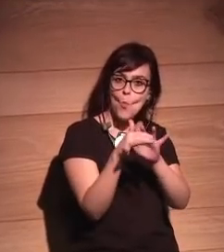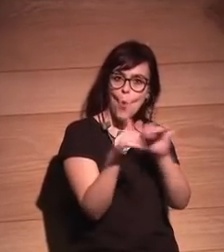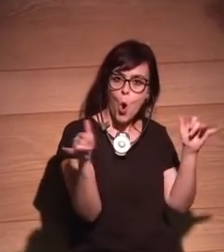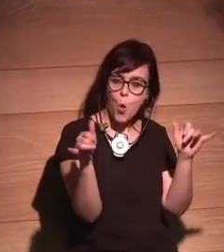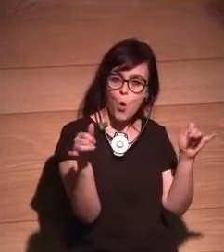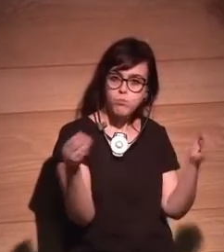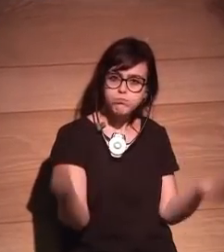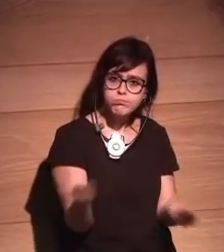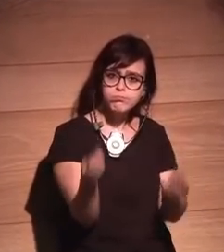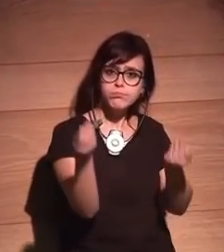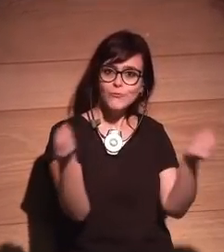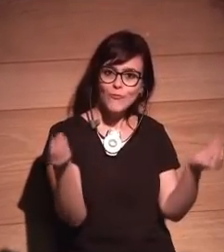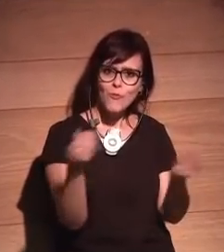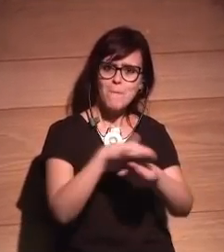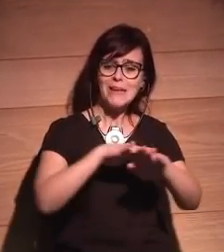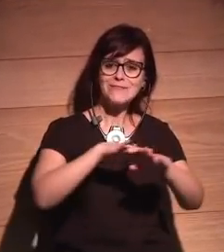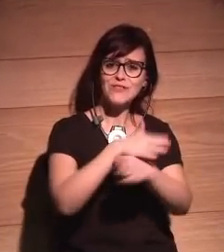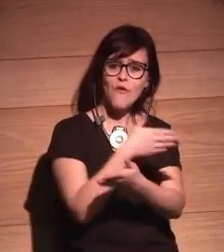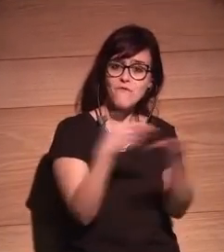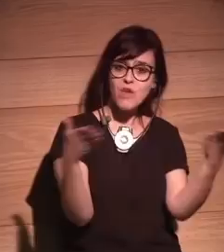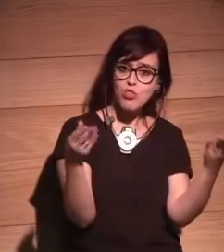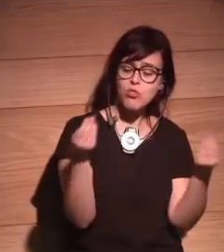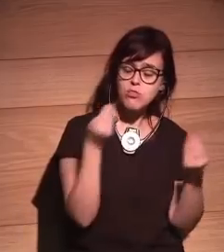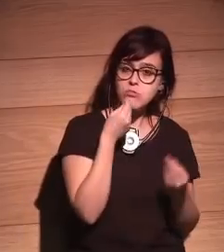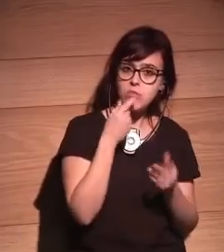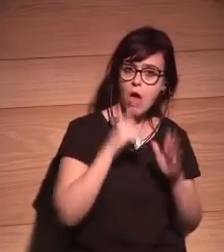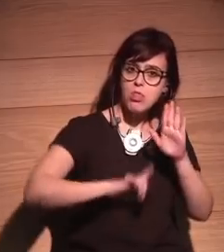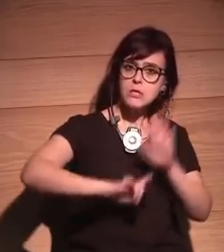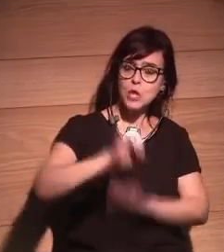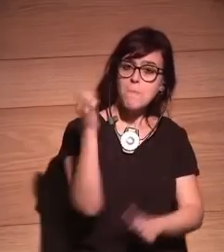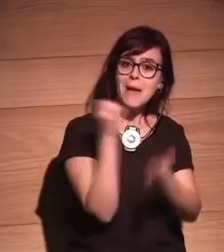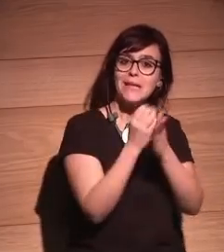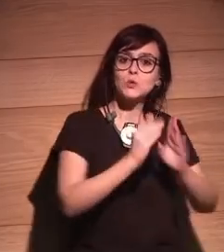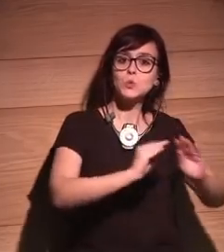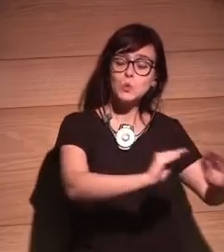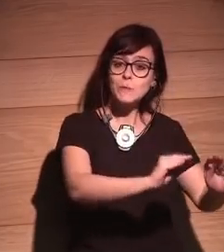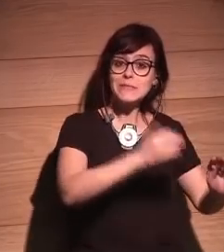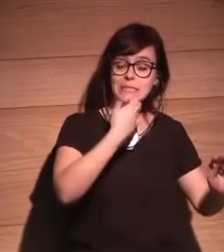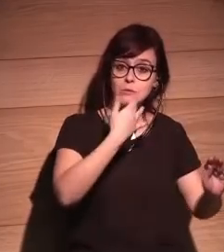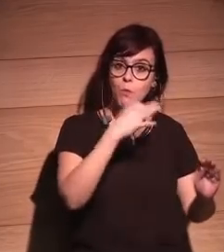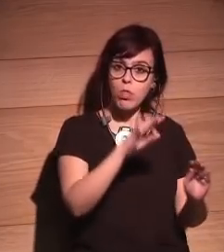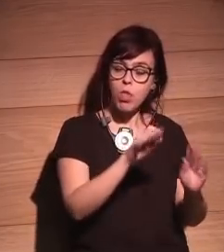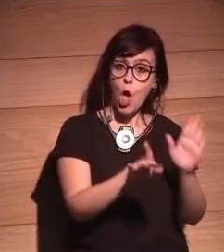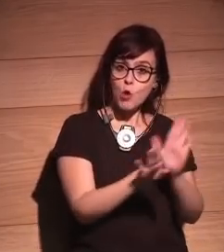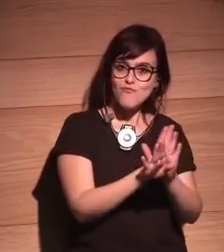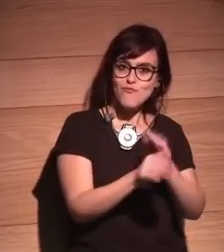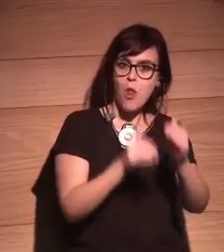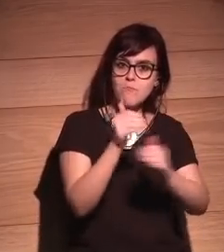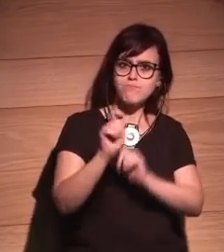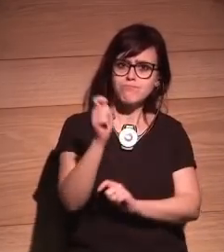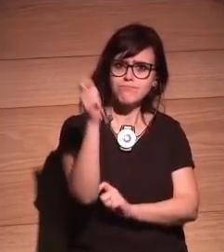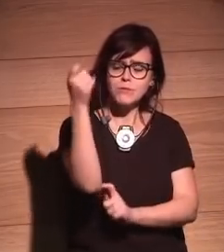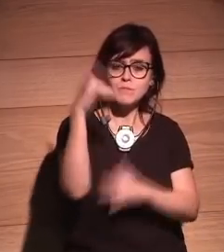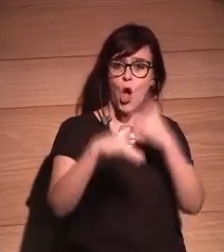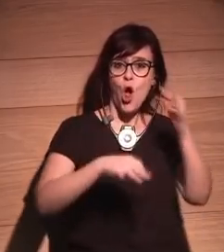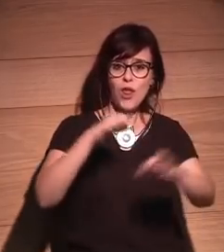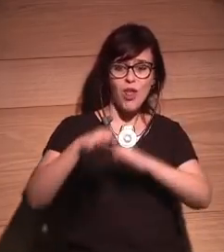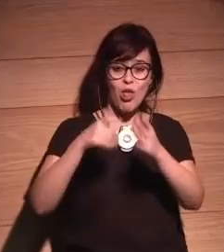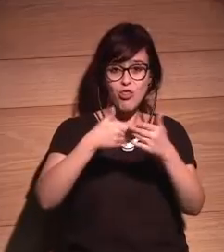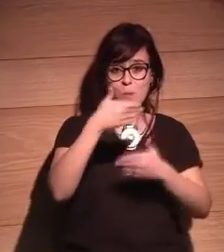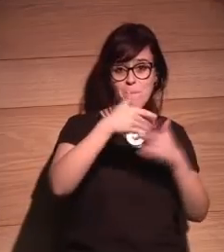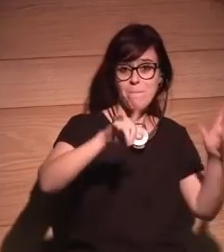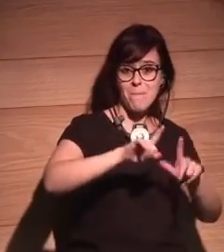gran base de confianza y ha desarrollado su marca. Y si puede seguir haciéndolo, y otra prensa y otras organizaciones de los medios